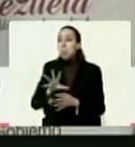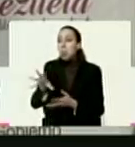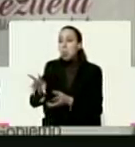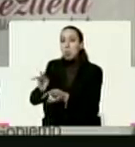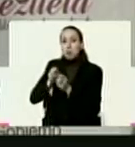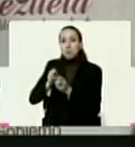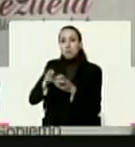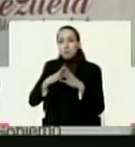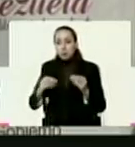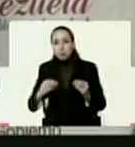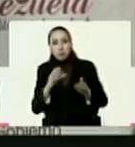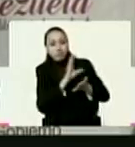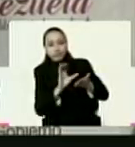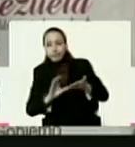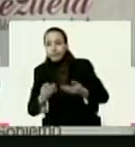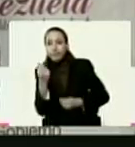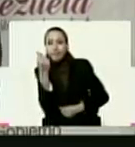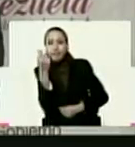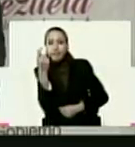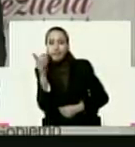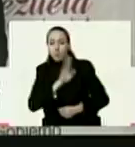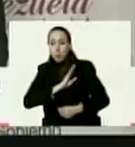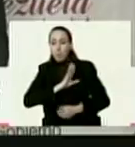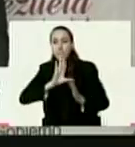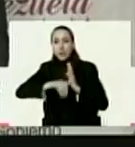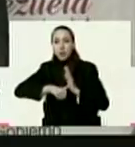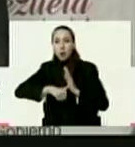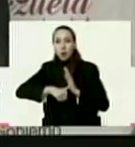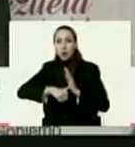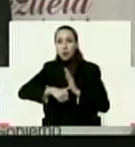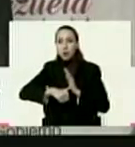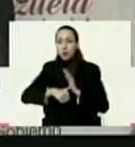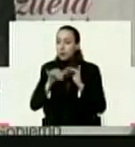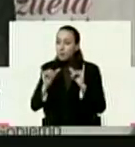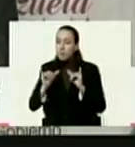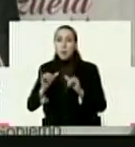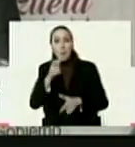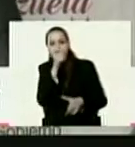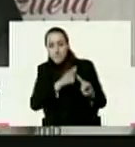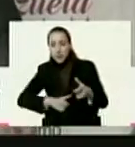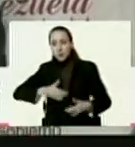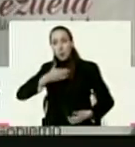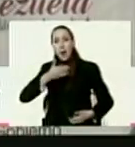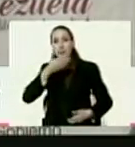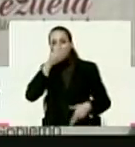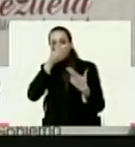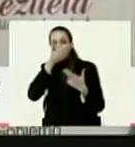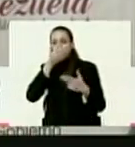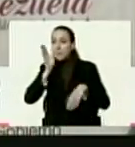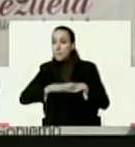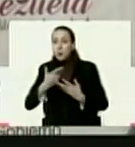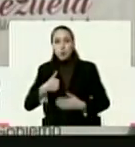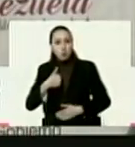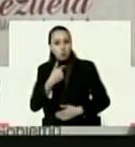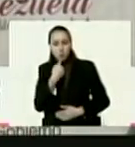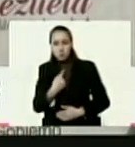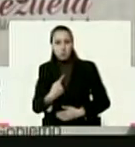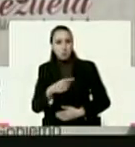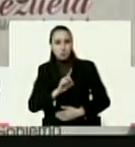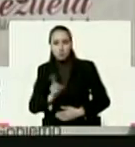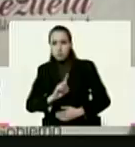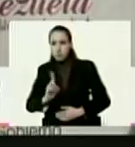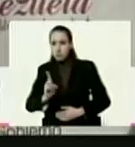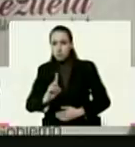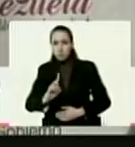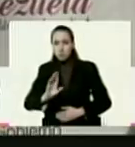y repartir dinero entre los conmilitones del señor Juan Guaidó. No lo digo yo, lo dice